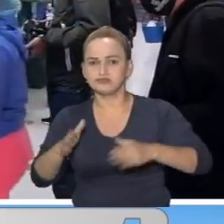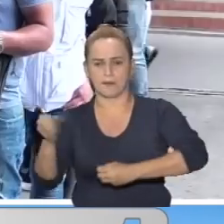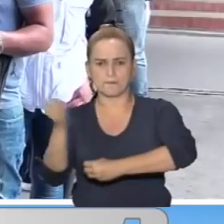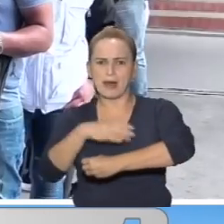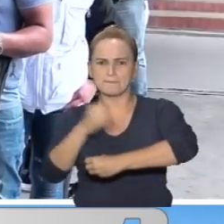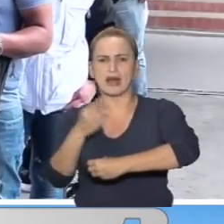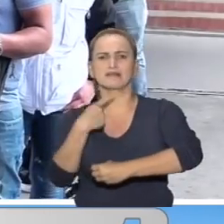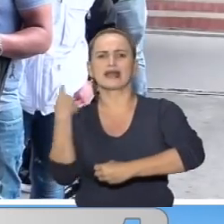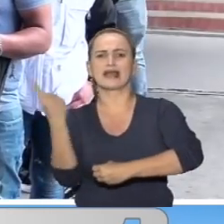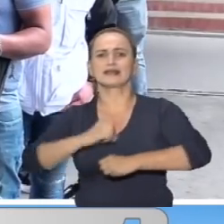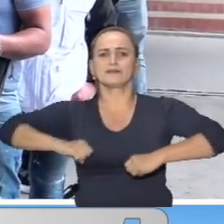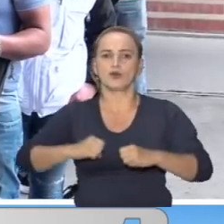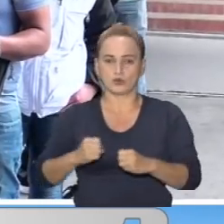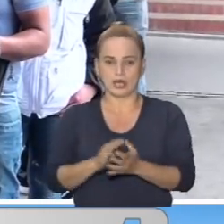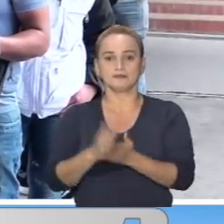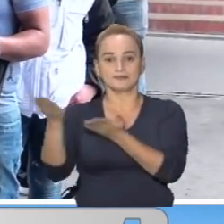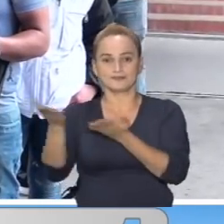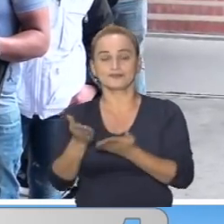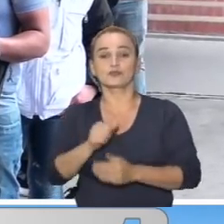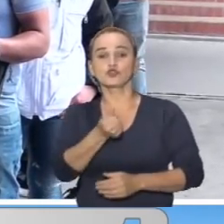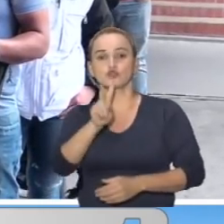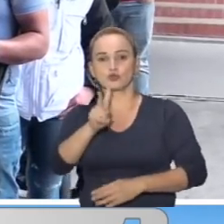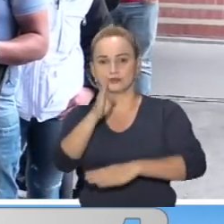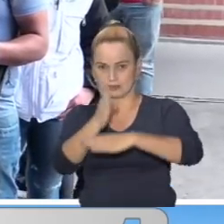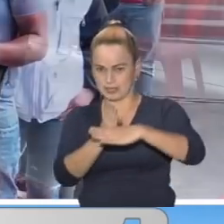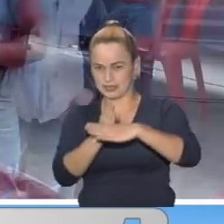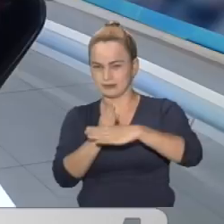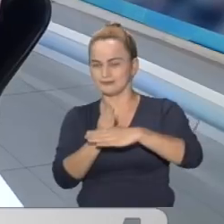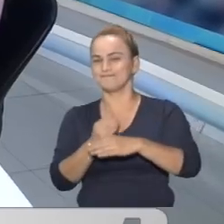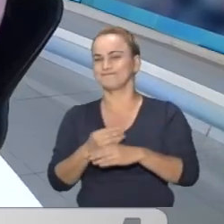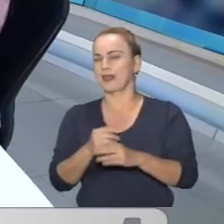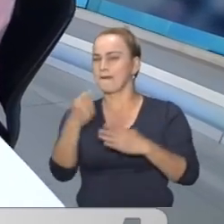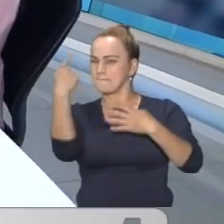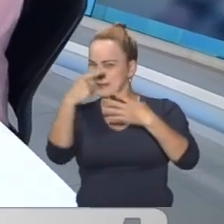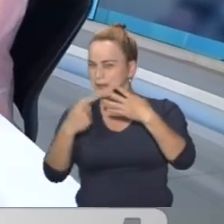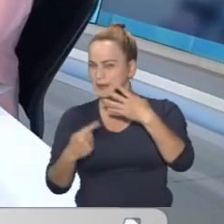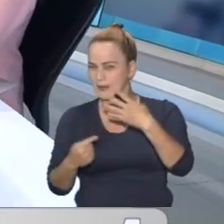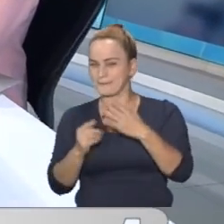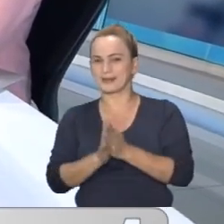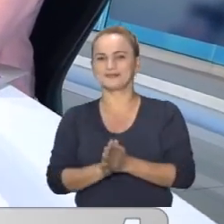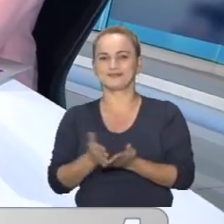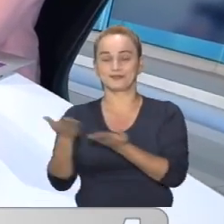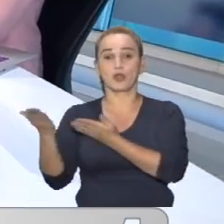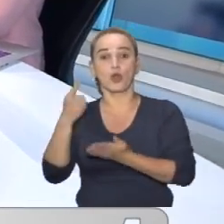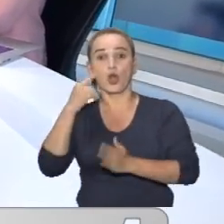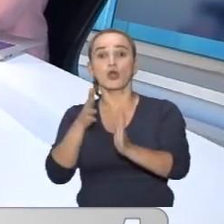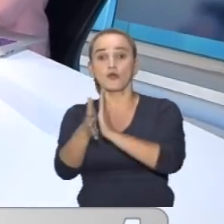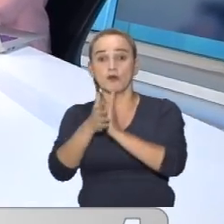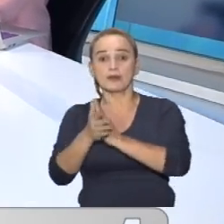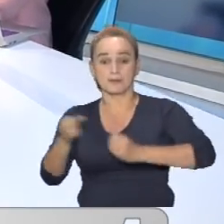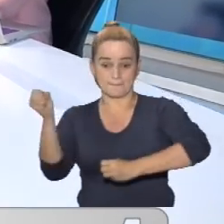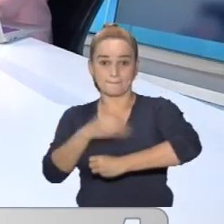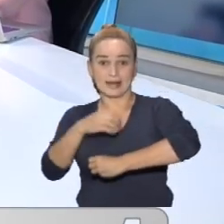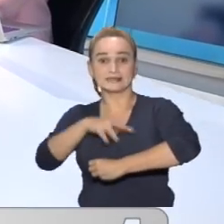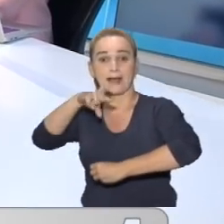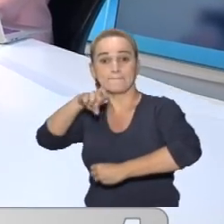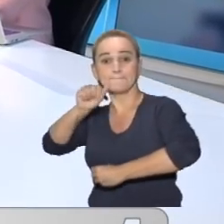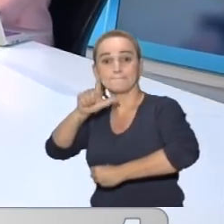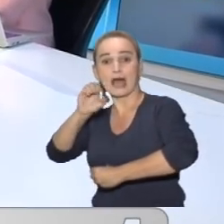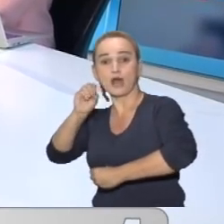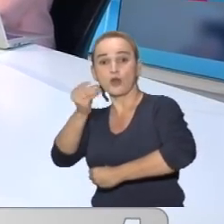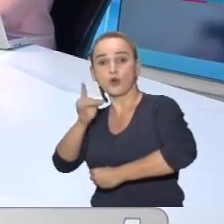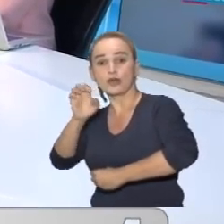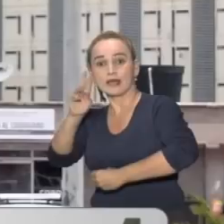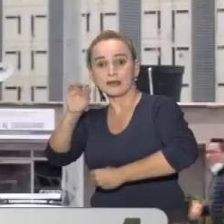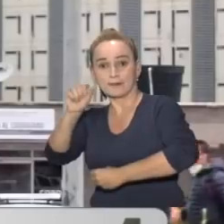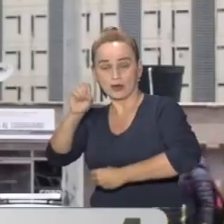mercados de la capital del país. A las 12 del mediodía tendremos todos los detalles y me despido con un dato. Solo en esa plaza de Palo Quemado, más de